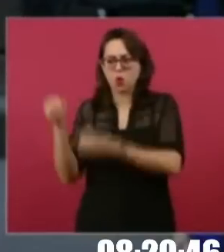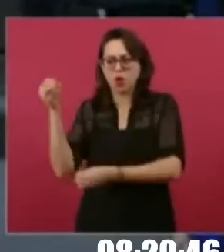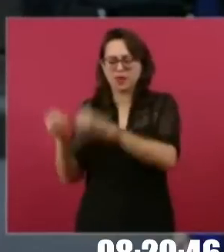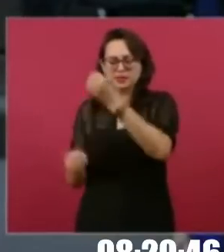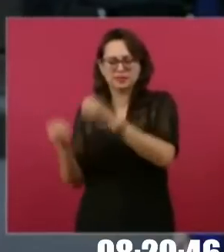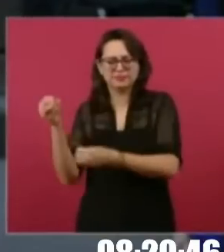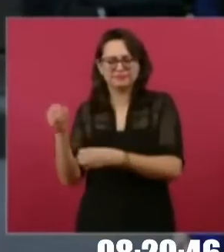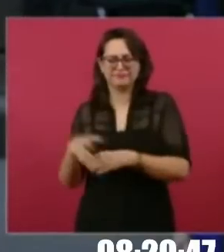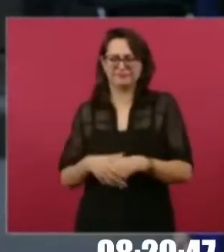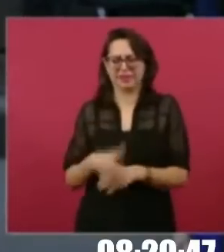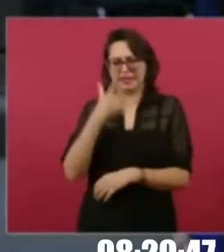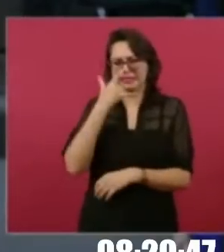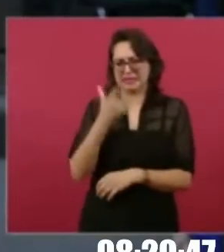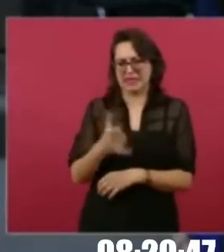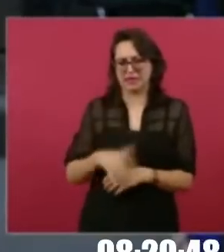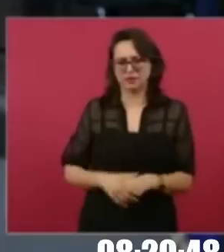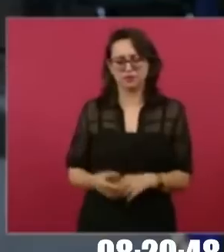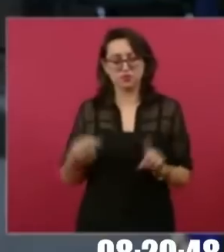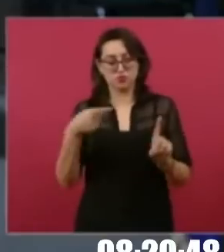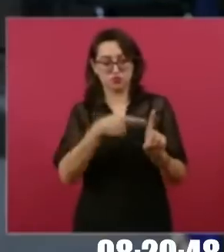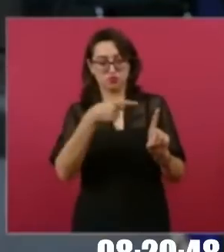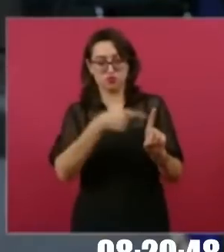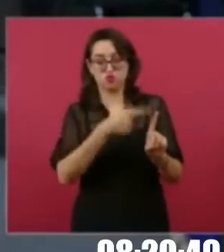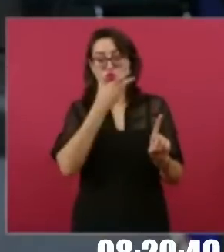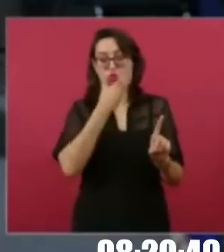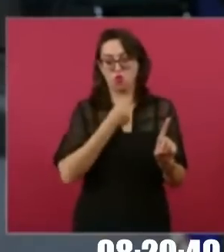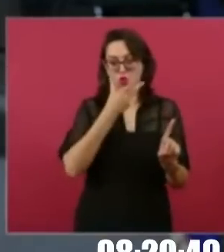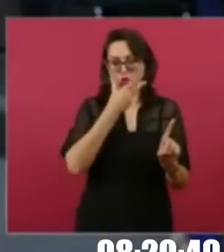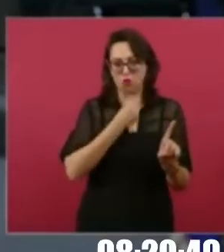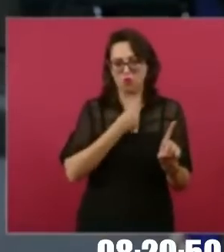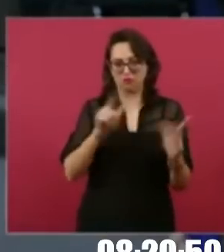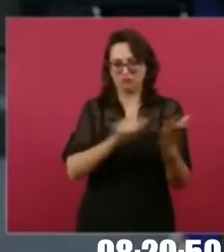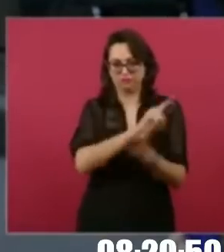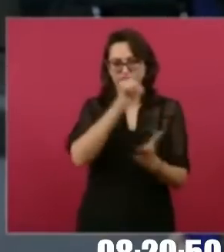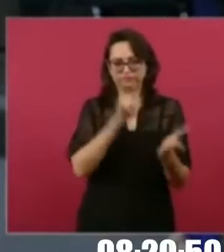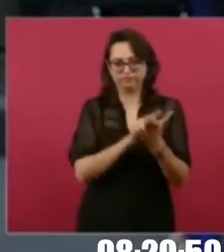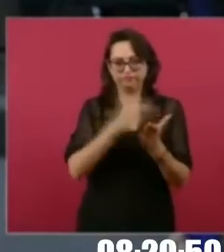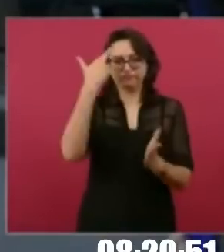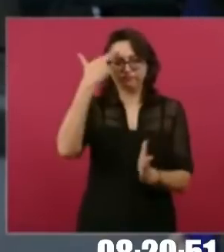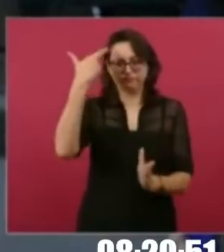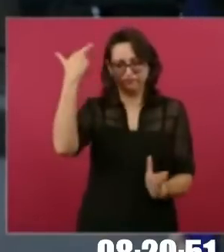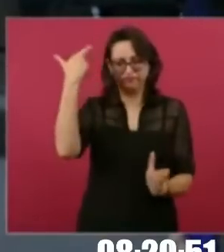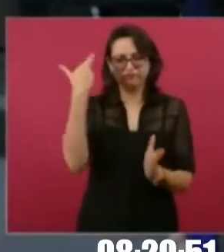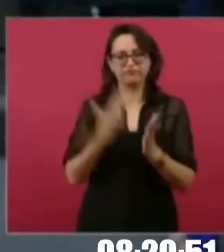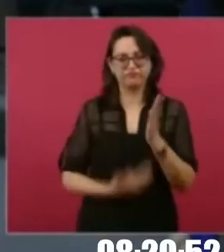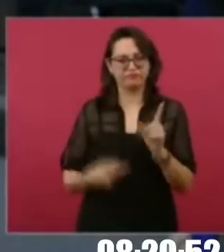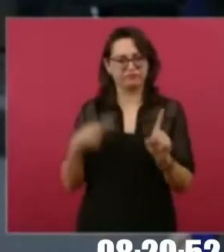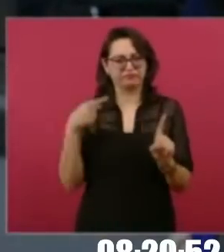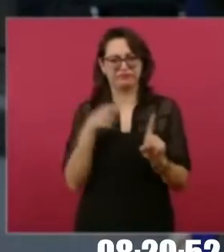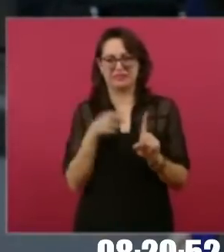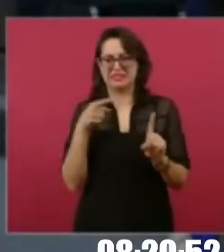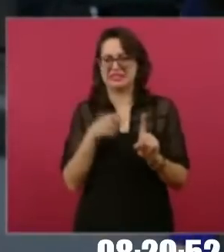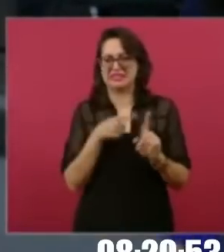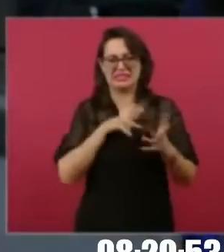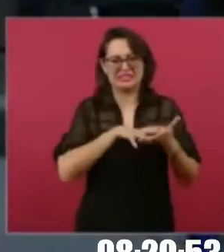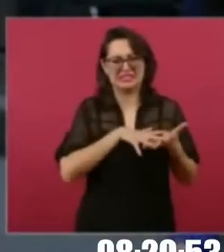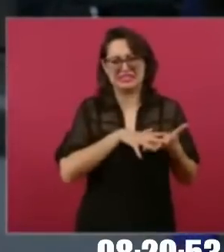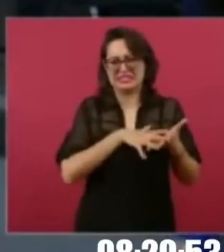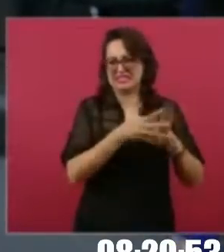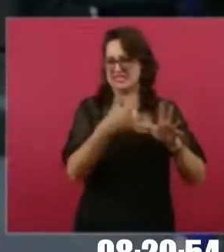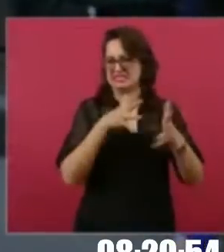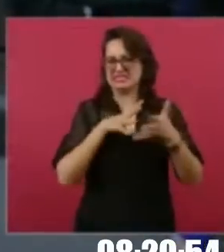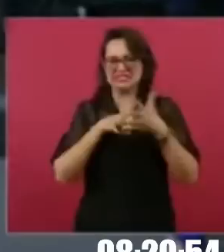presuntamente según blogs de redes sociales pues este criminal pues ha causado mucho de la violencia que